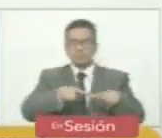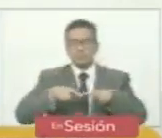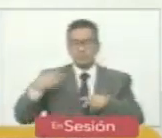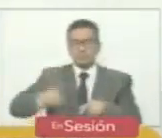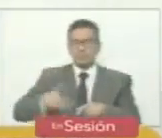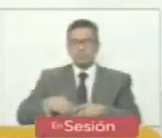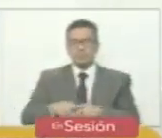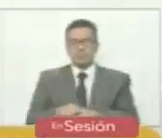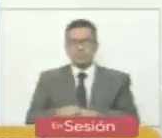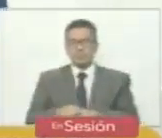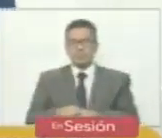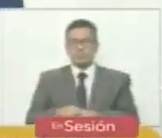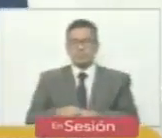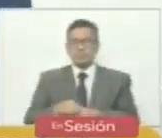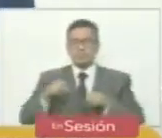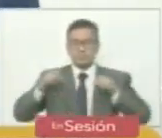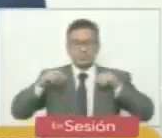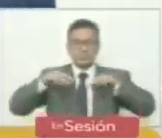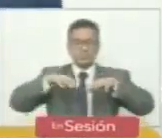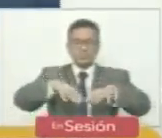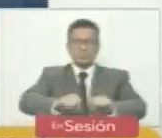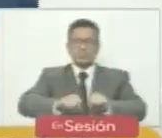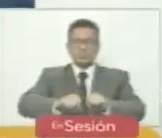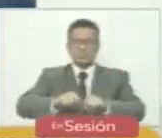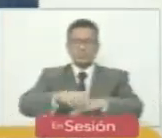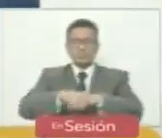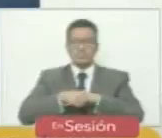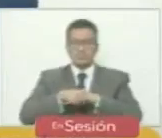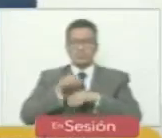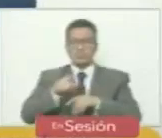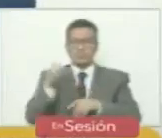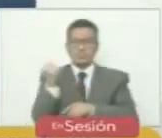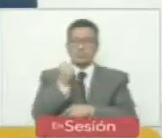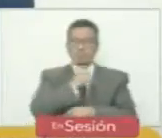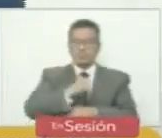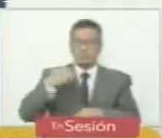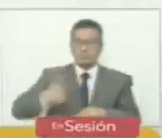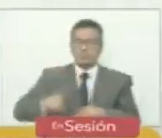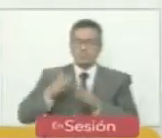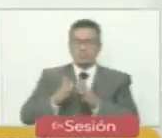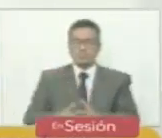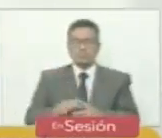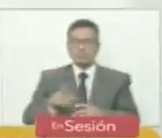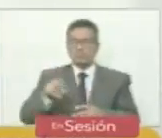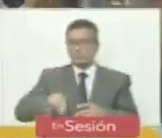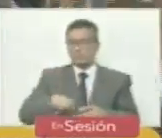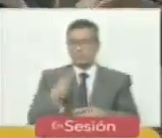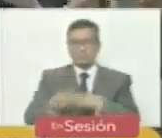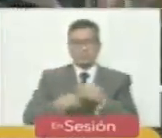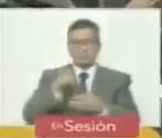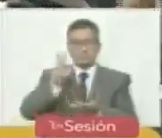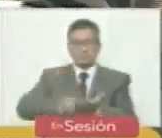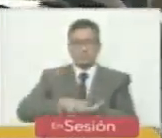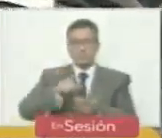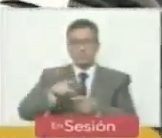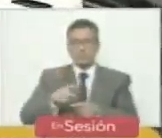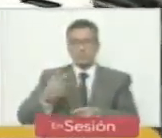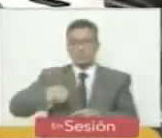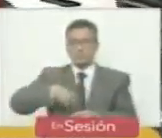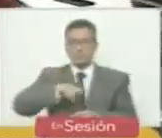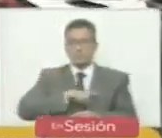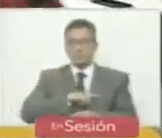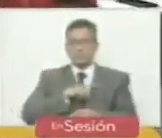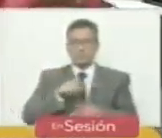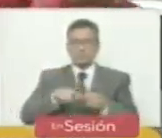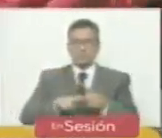argentinas y que la invasión de Inglaterra y que el asesinato de argentinos era inaceptable. Y no nos